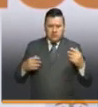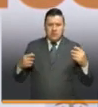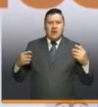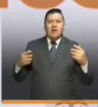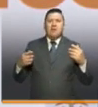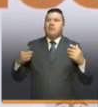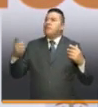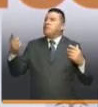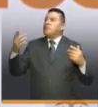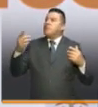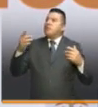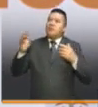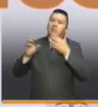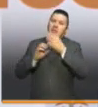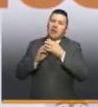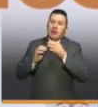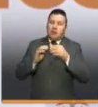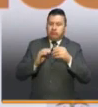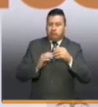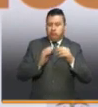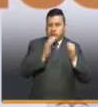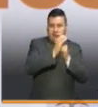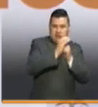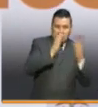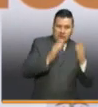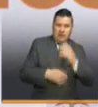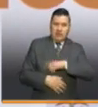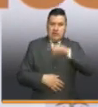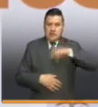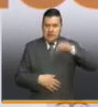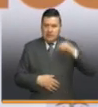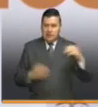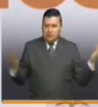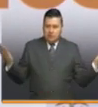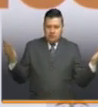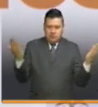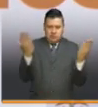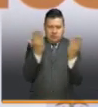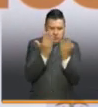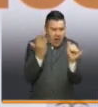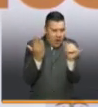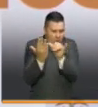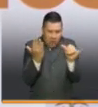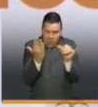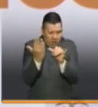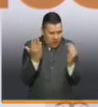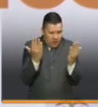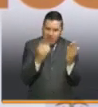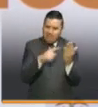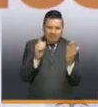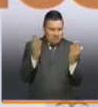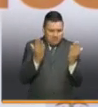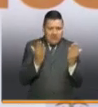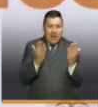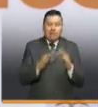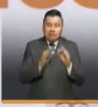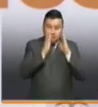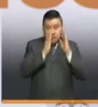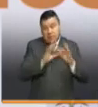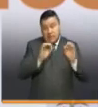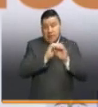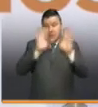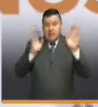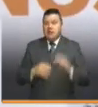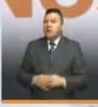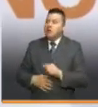listados censales y la base sirven encontramos una una amplia coincidencia es decir están siendo considerados y